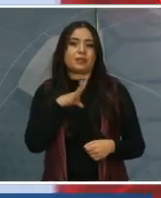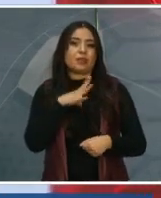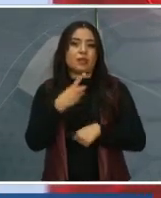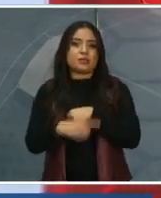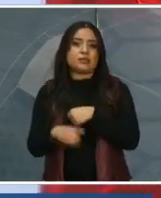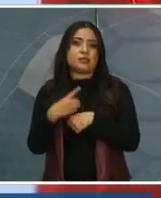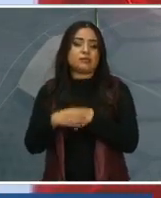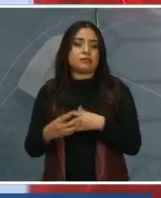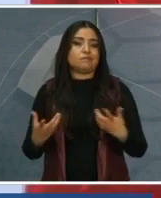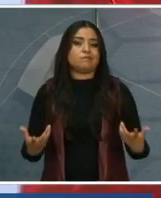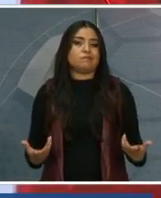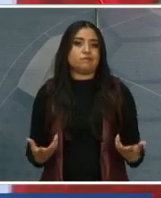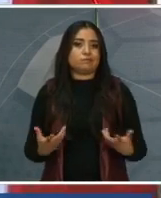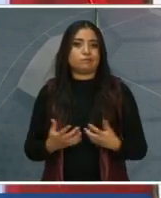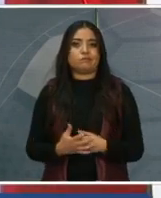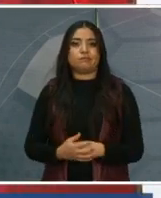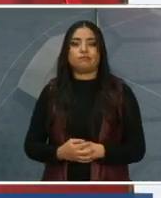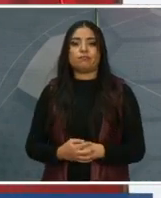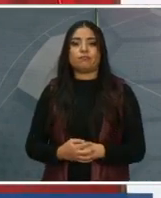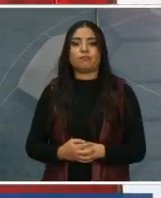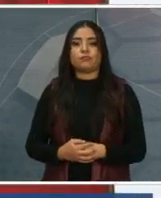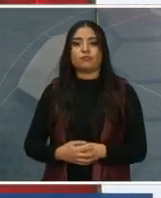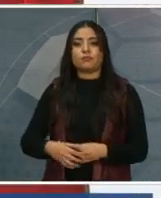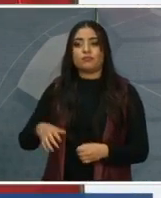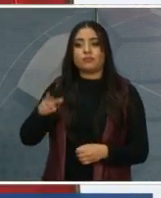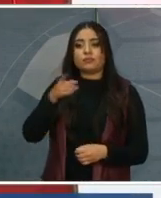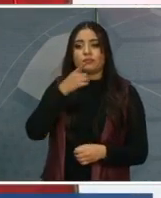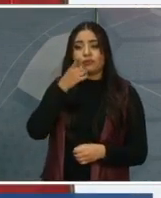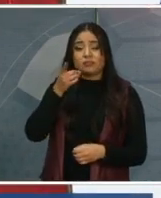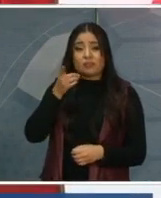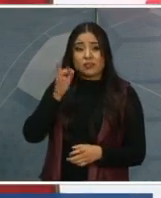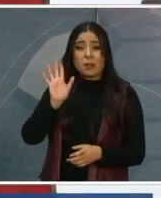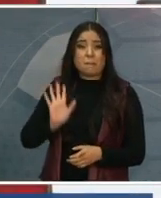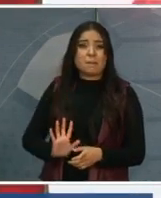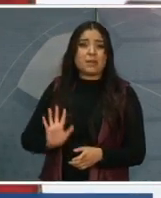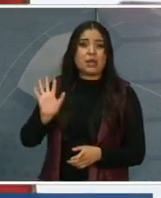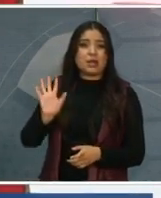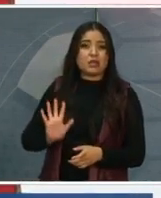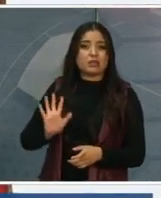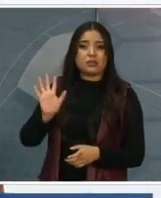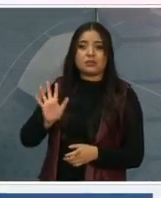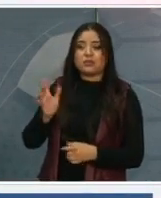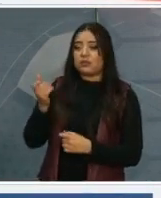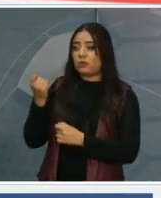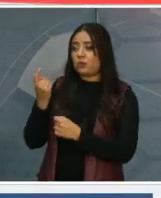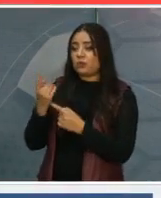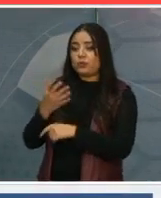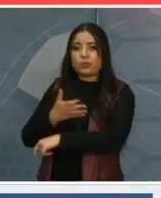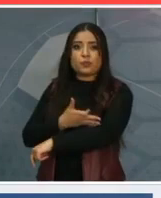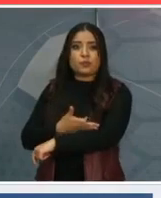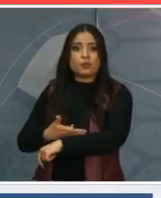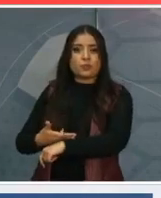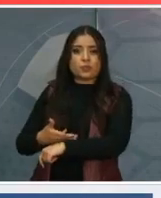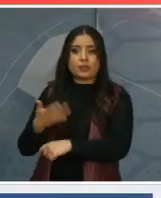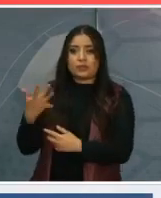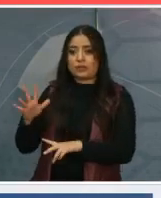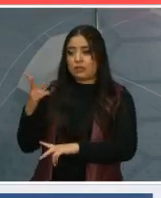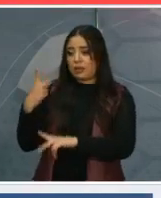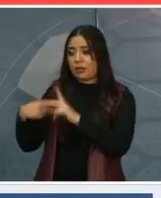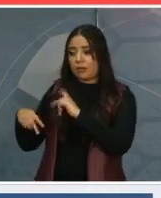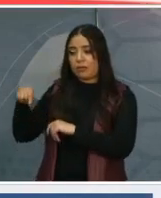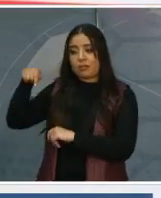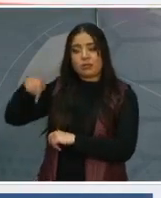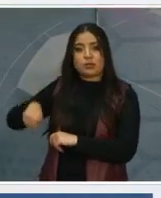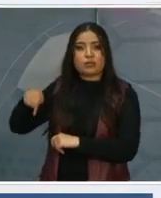es lo que se busca. Al parecer también se daba a conocer que familiares de este joven ya se encuentran al interior del centro. Sin